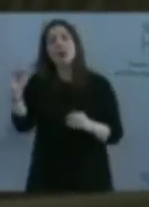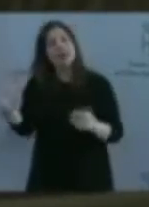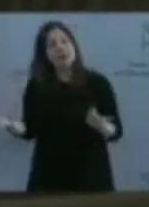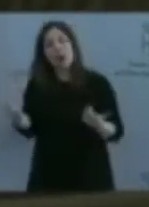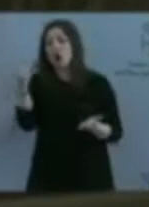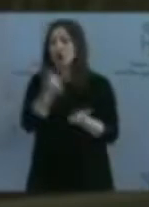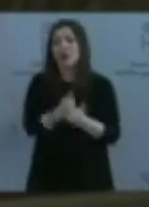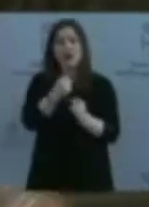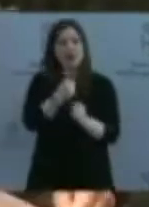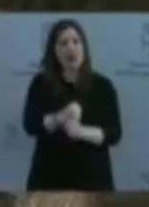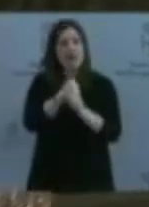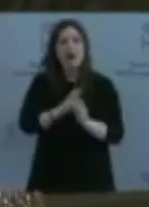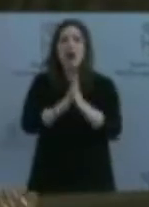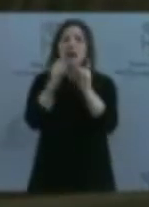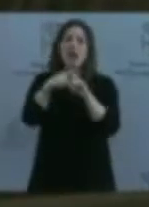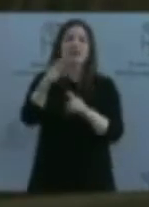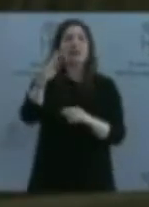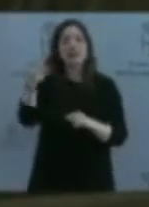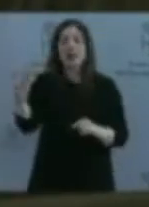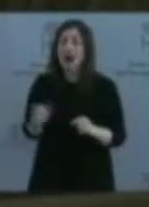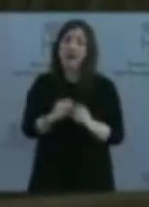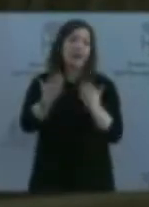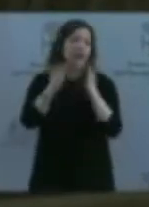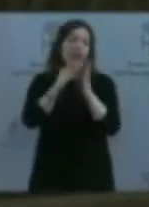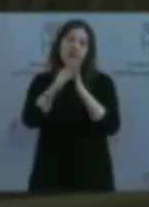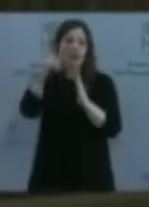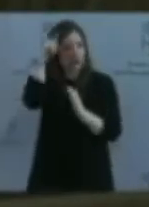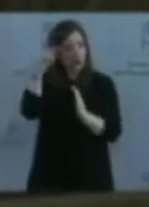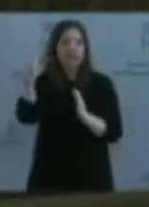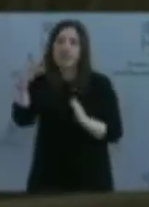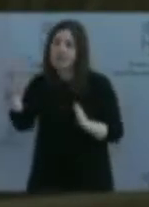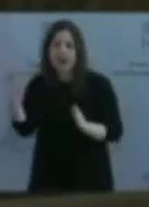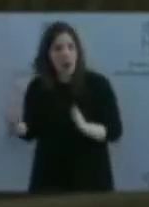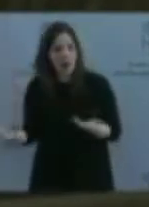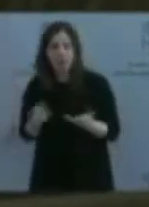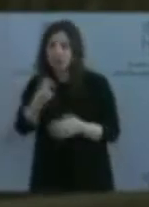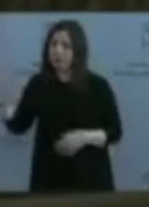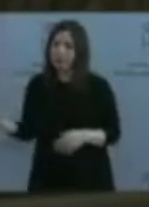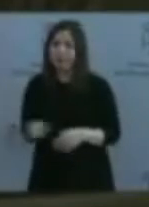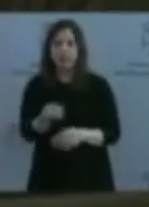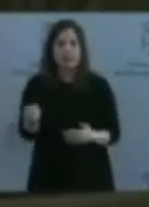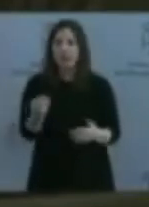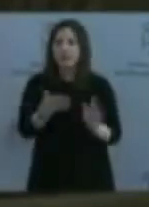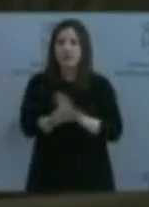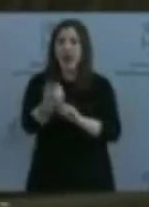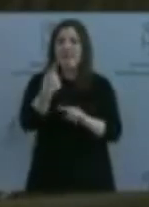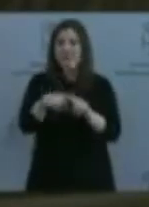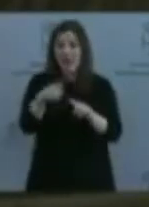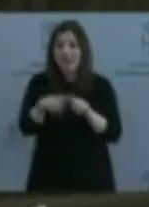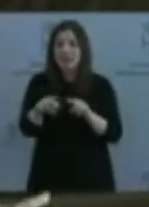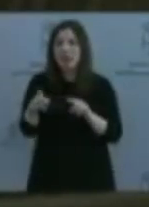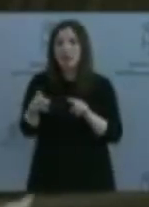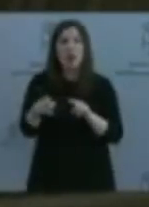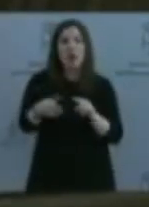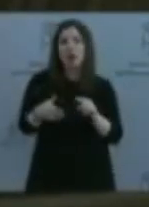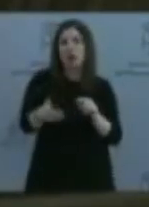casa rectoral de Tresali, es decir, son una serie de bienes que no es que sean menores, ni muchísimo menos, pero en ninguno de ellos nos consta que esté